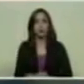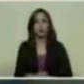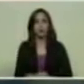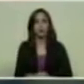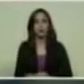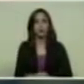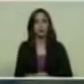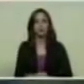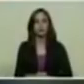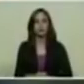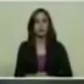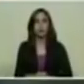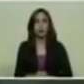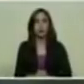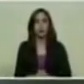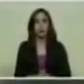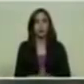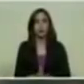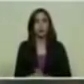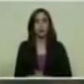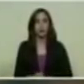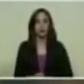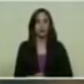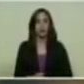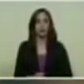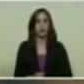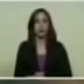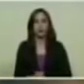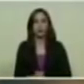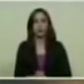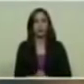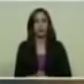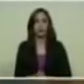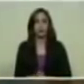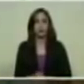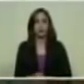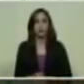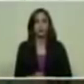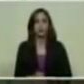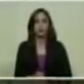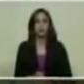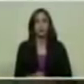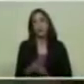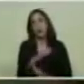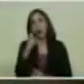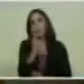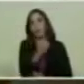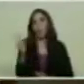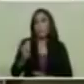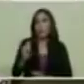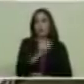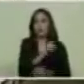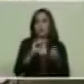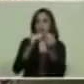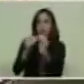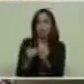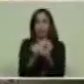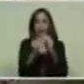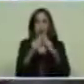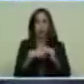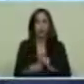monetaria, recuperación económica, crecimiento y prosperidad, los primeros 90 días de ajustes